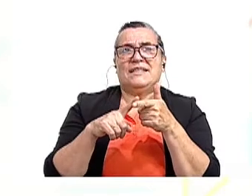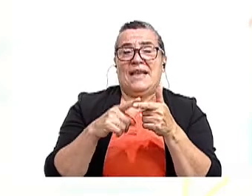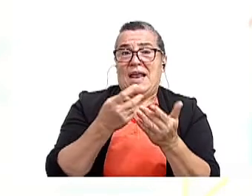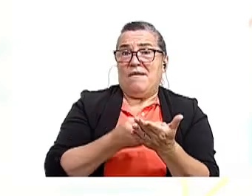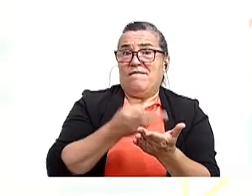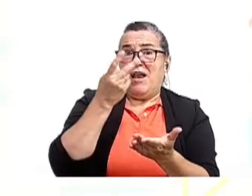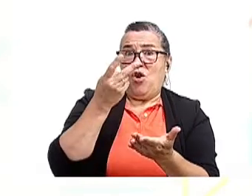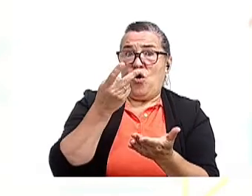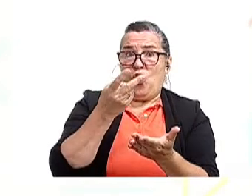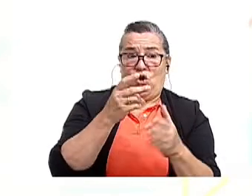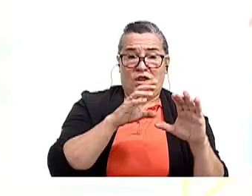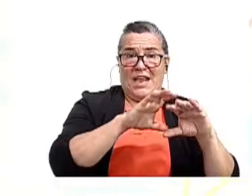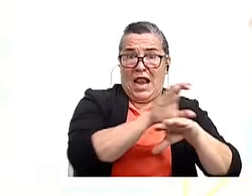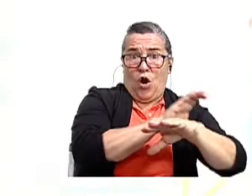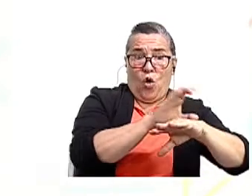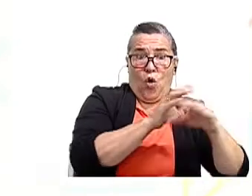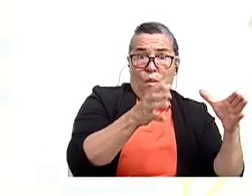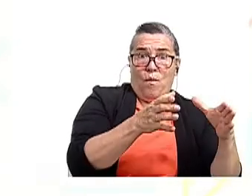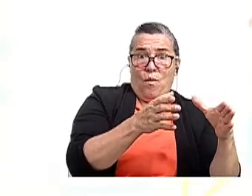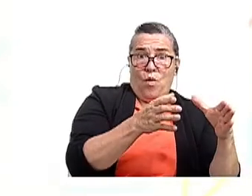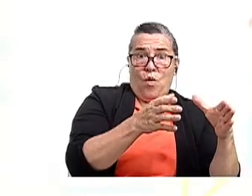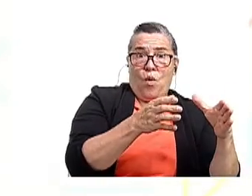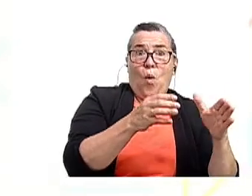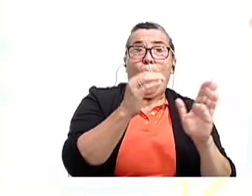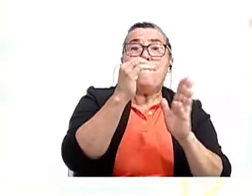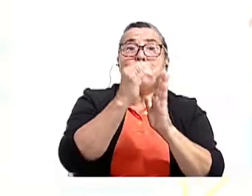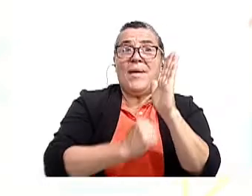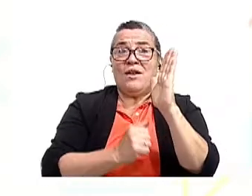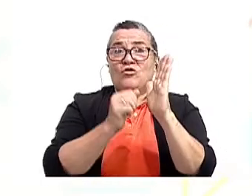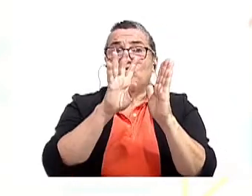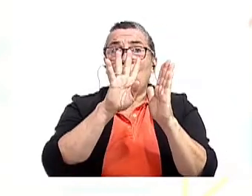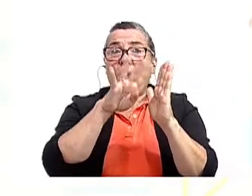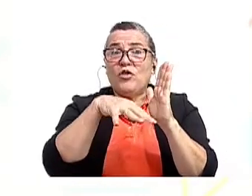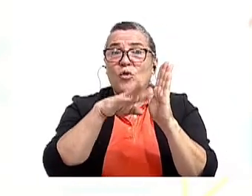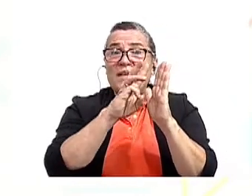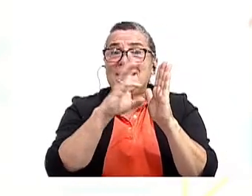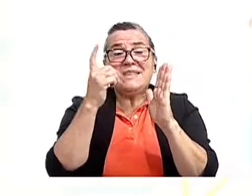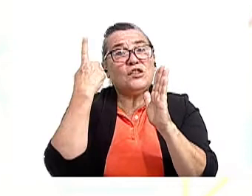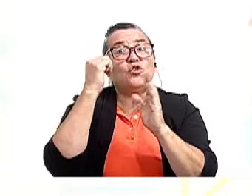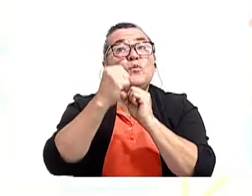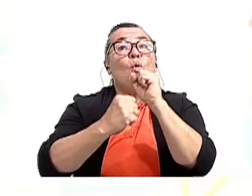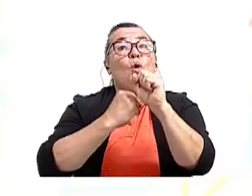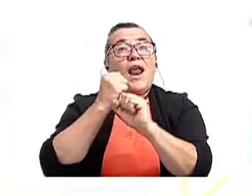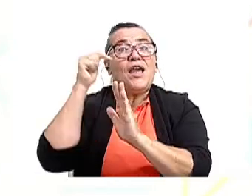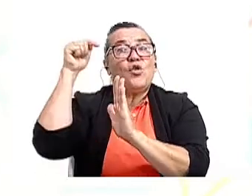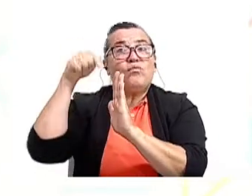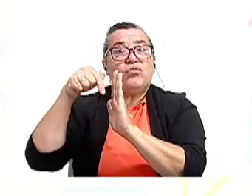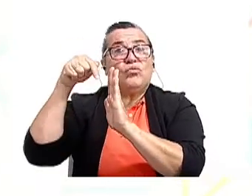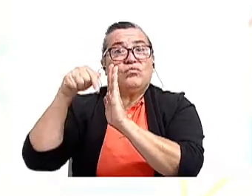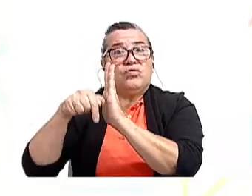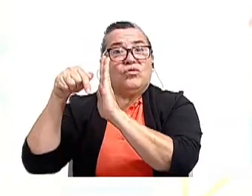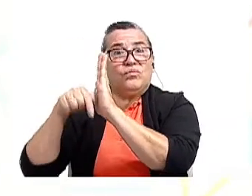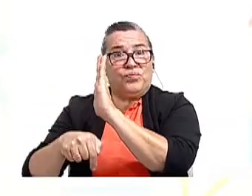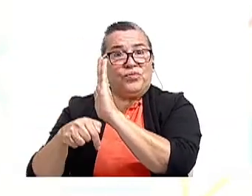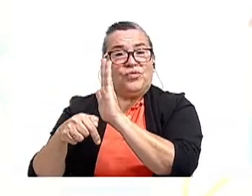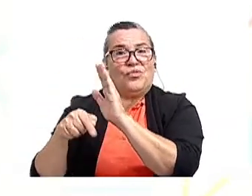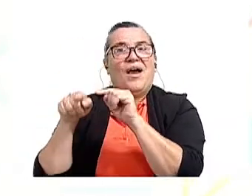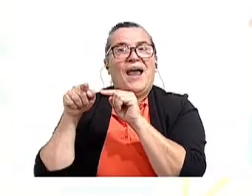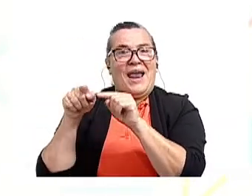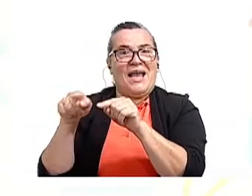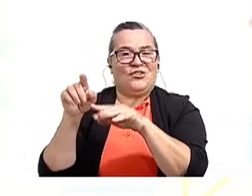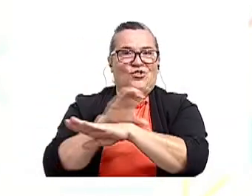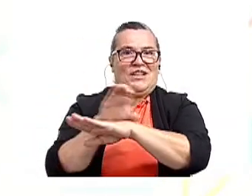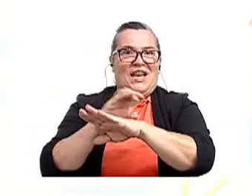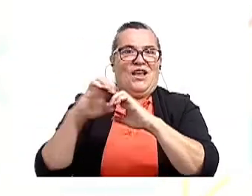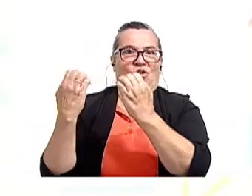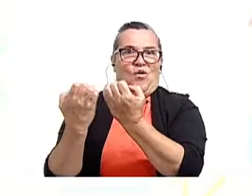valor se deprecia 4.600 por año. ¿Lo observaron? Así se deprecia el valor y eso es lo que